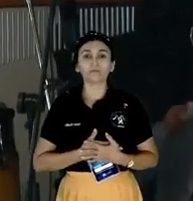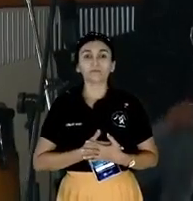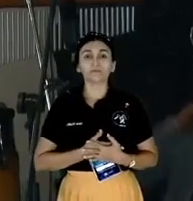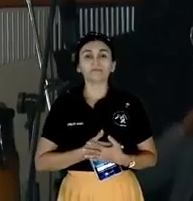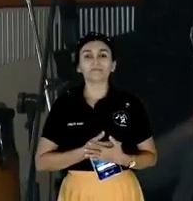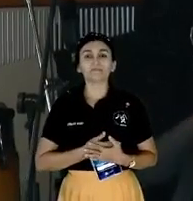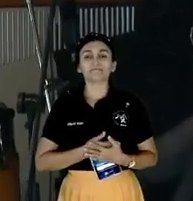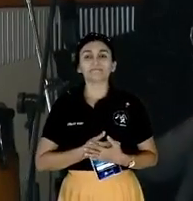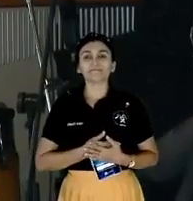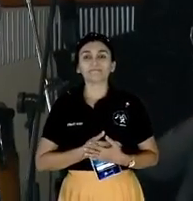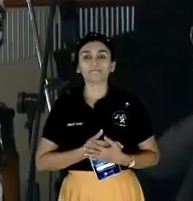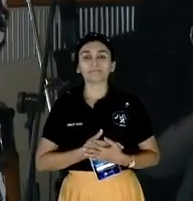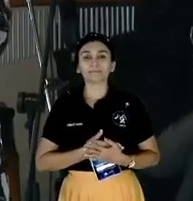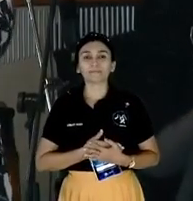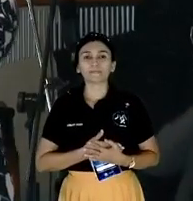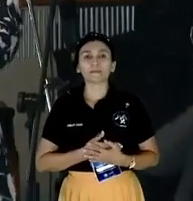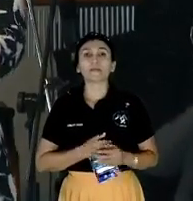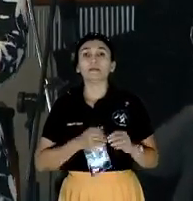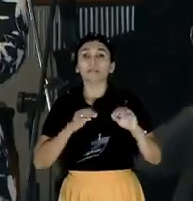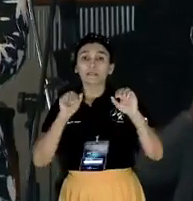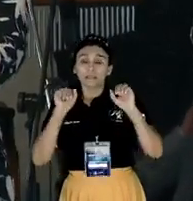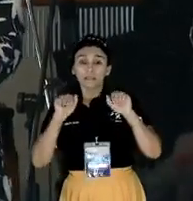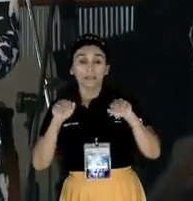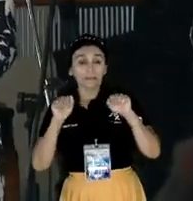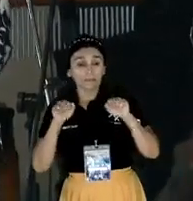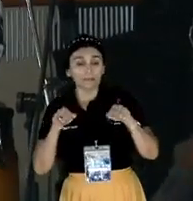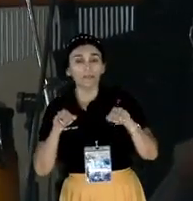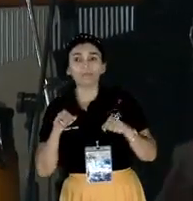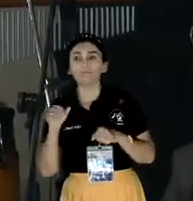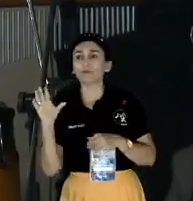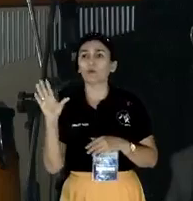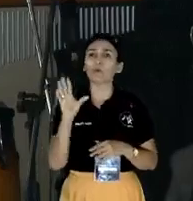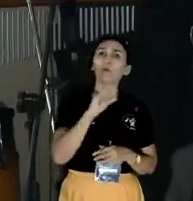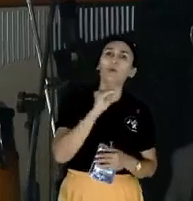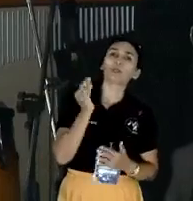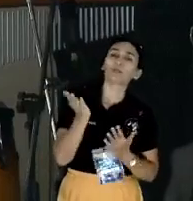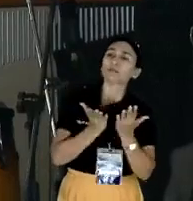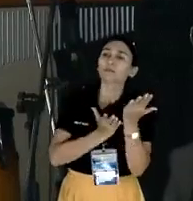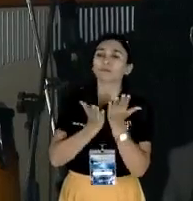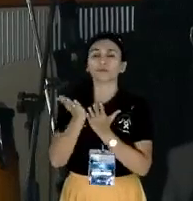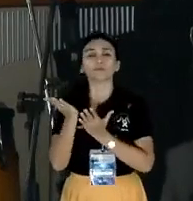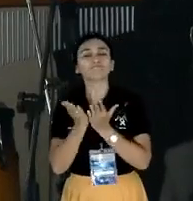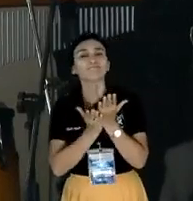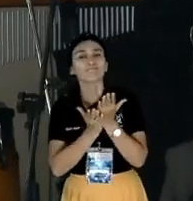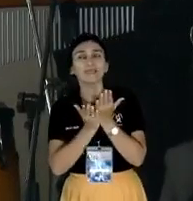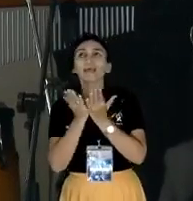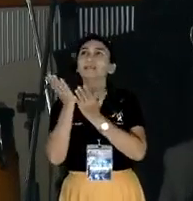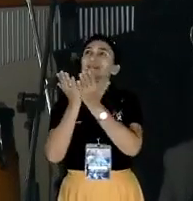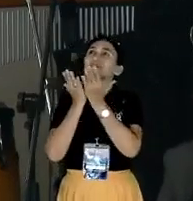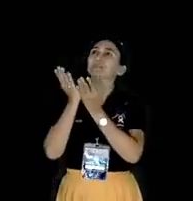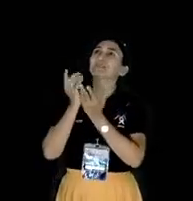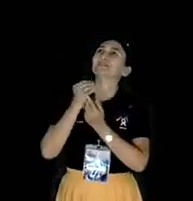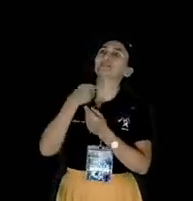que aman también sobre todas las cosas el servicio a nuestro Dios.